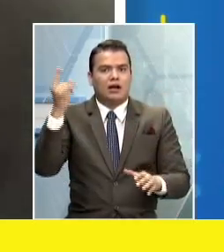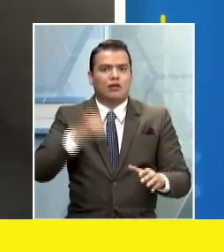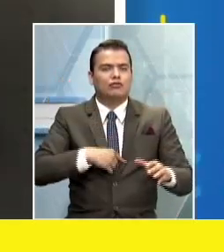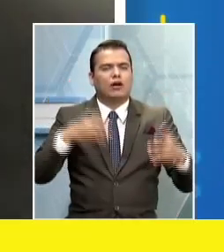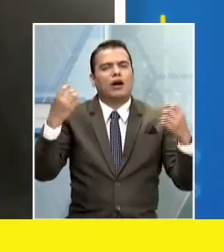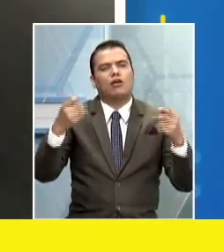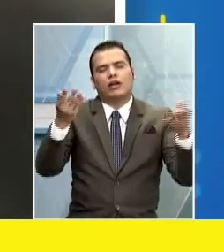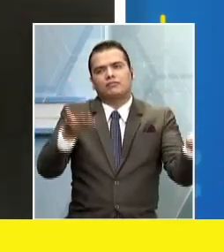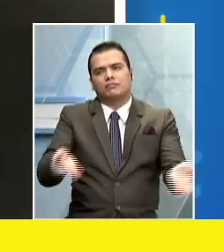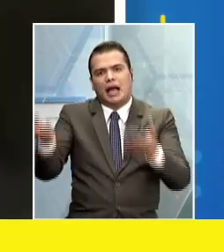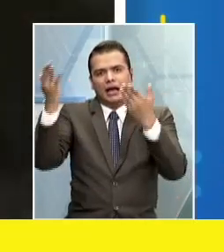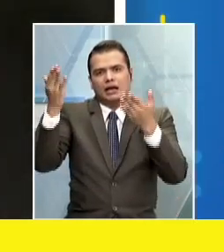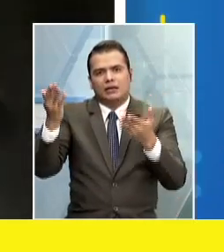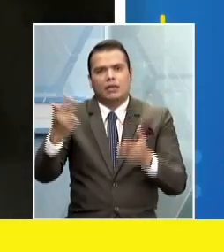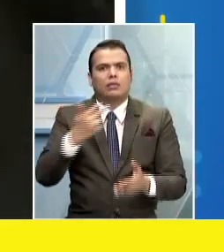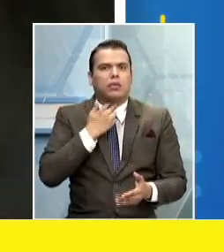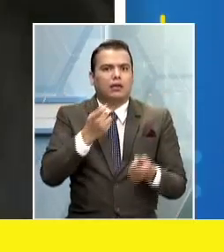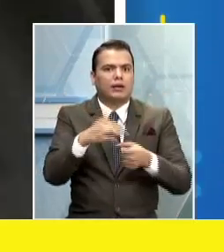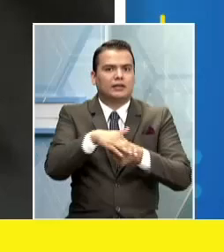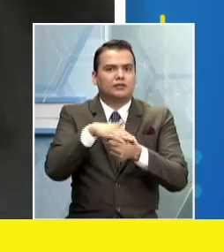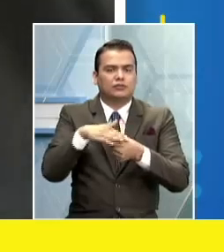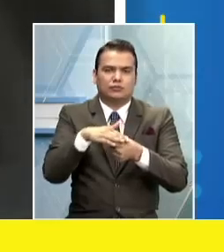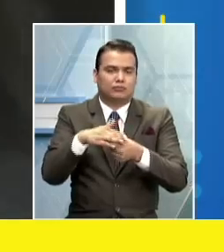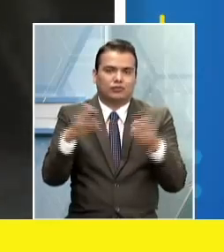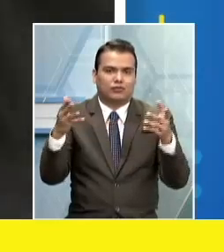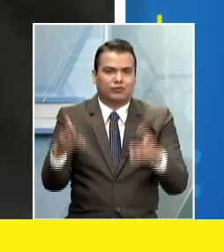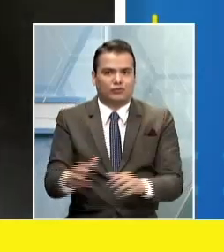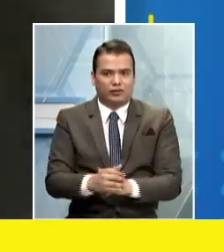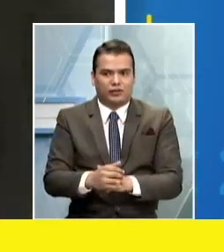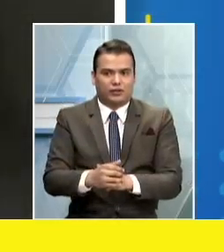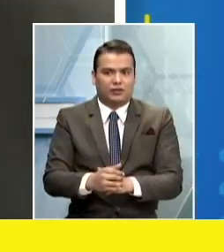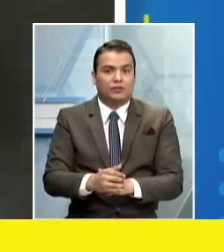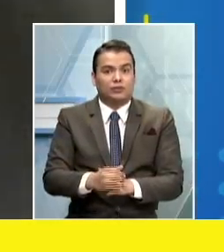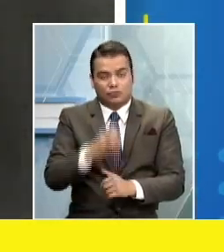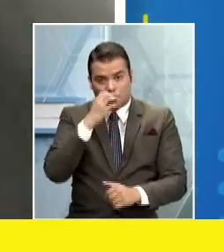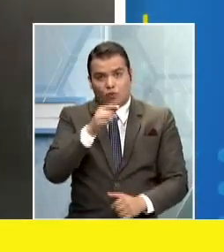de la institución. Nosotros hemos dicho que queremos que Palavecino